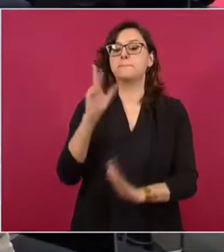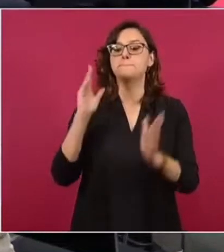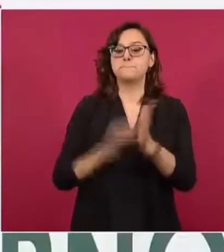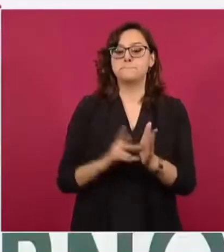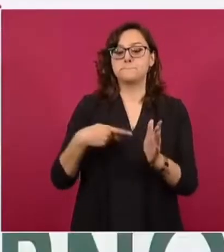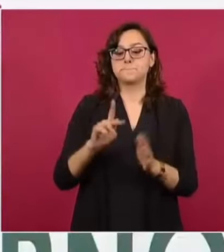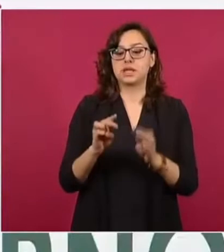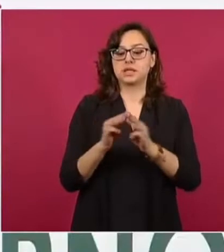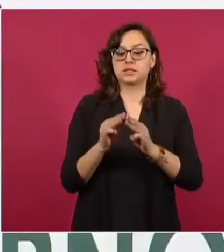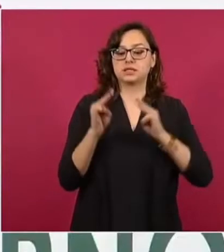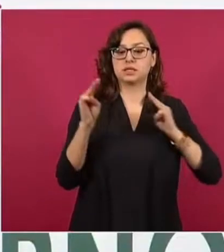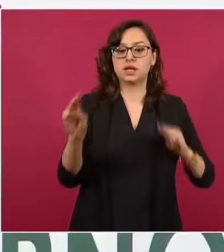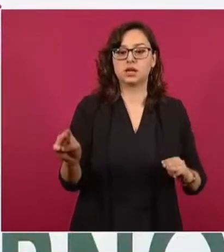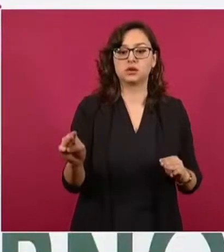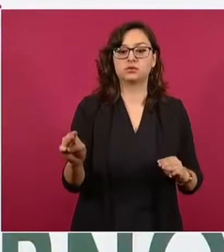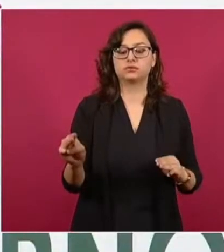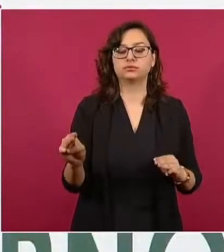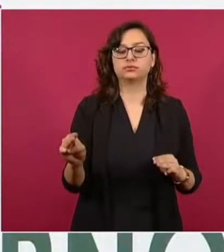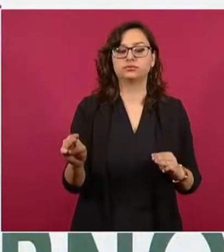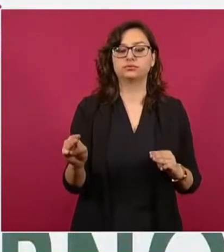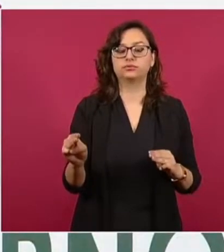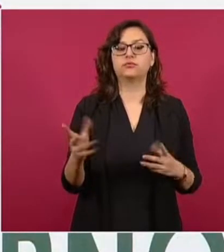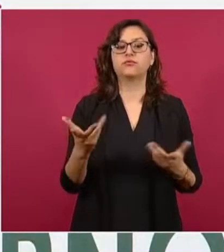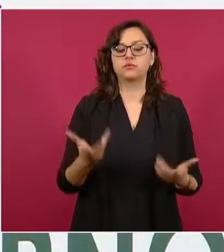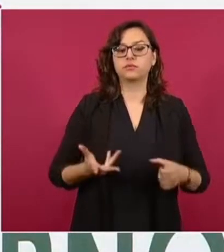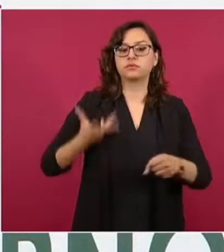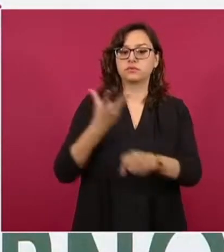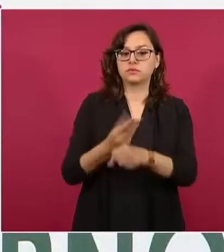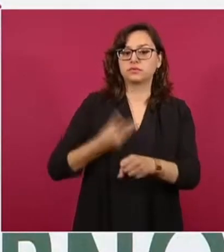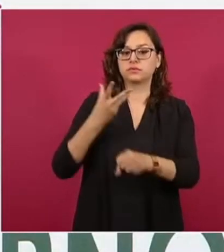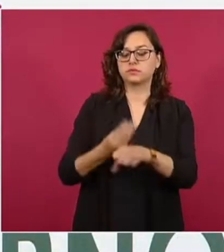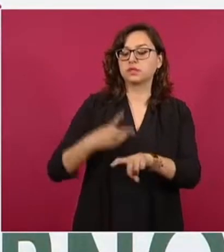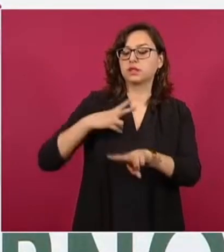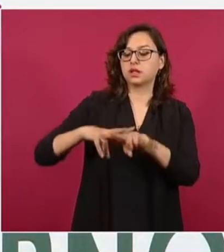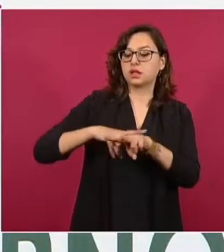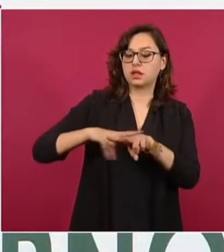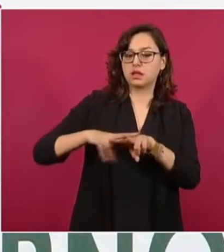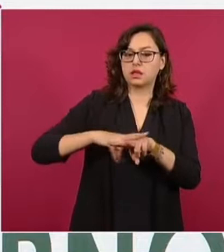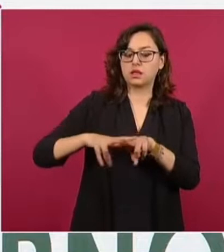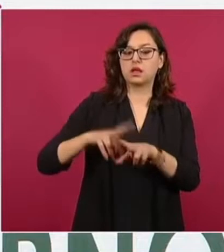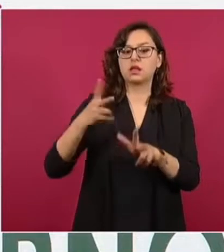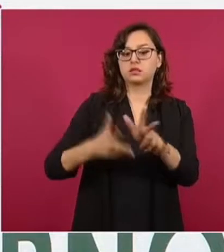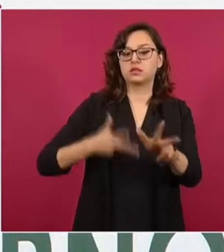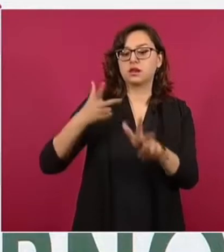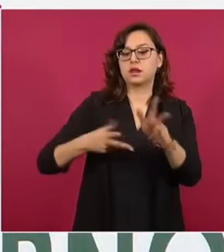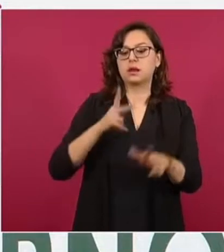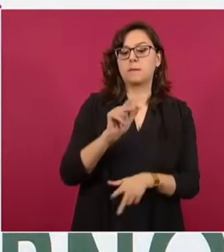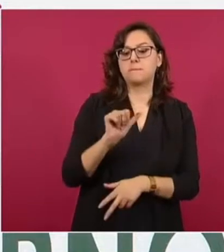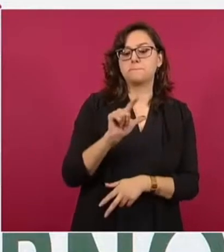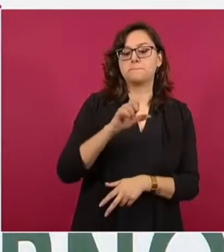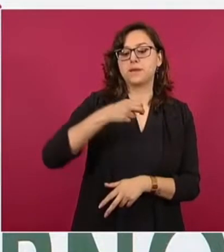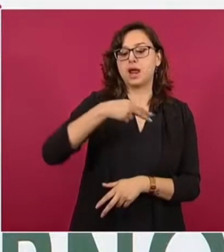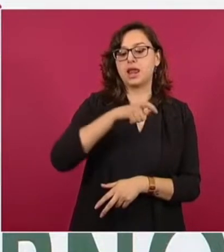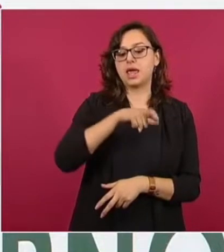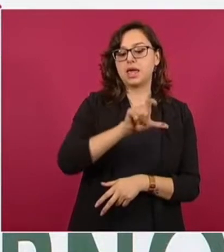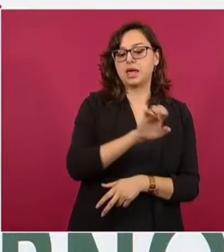kilómetros, como la reconstrucción de las vías del tren de Palenque a